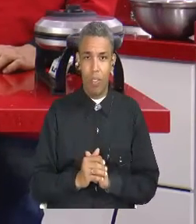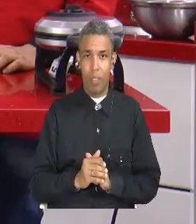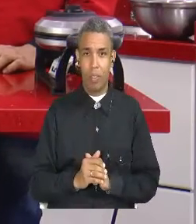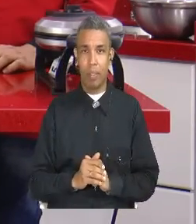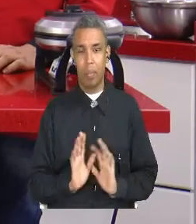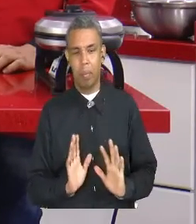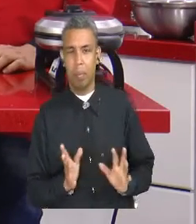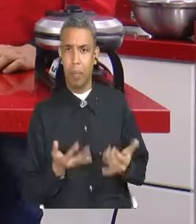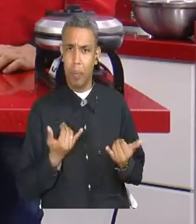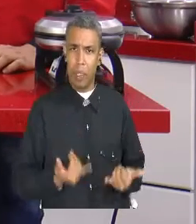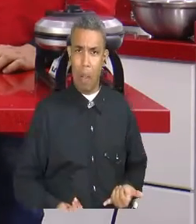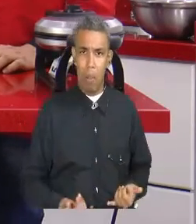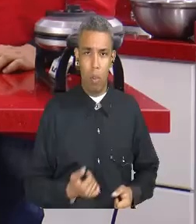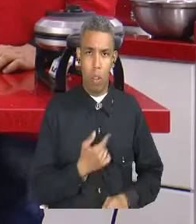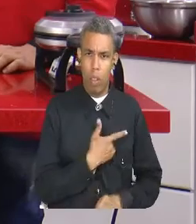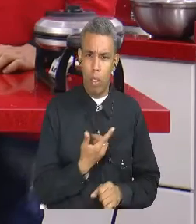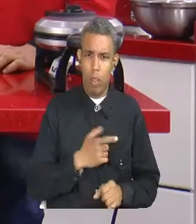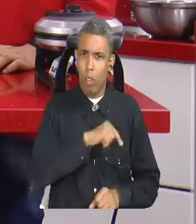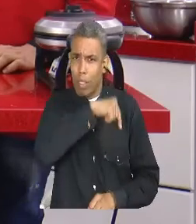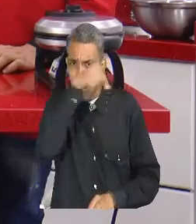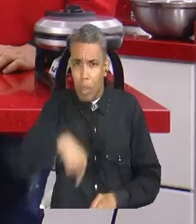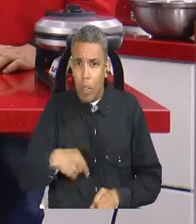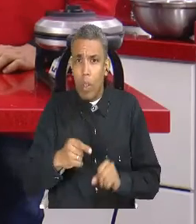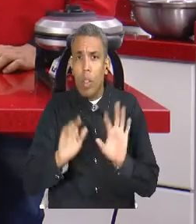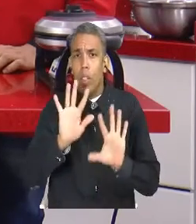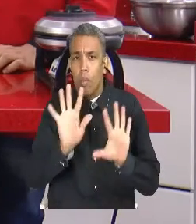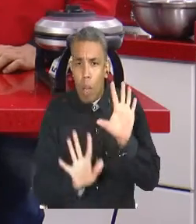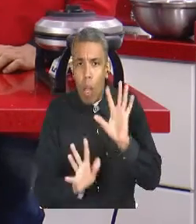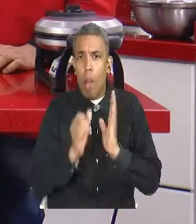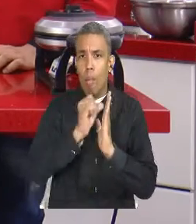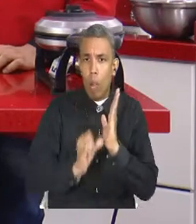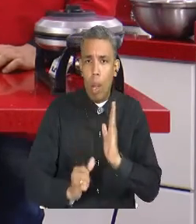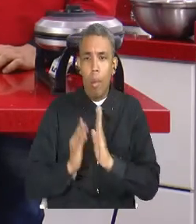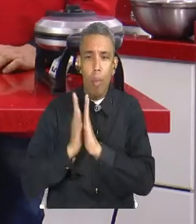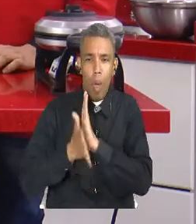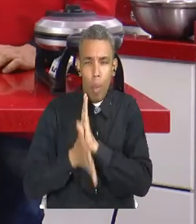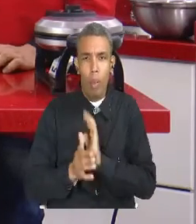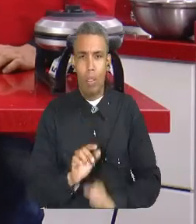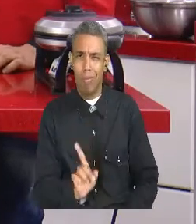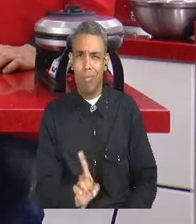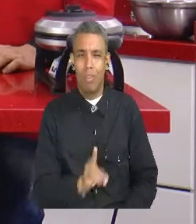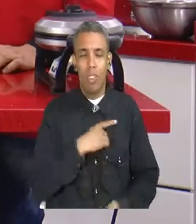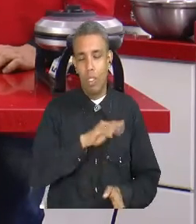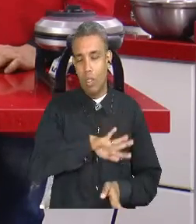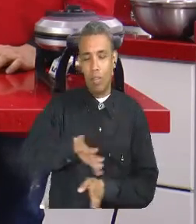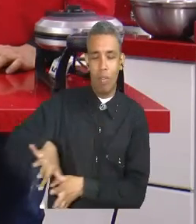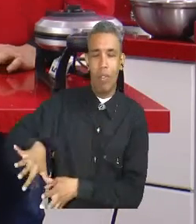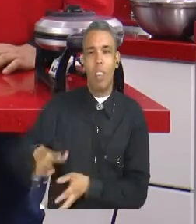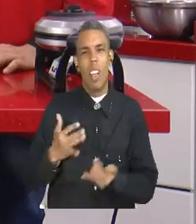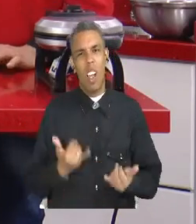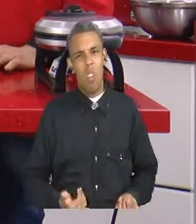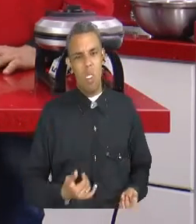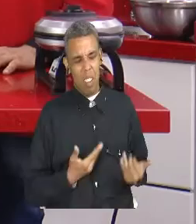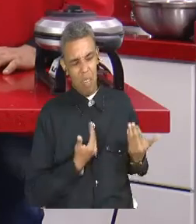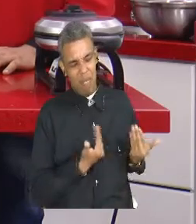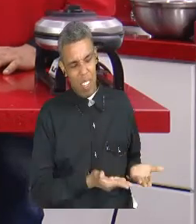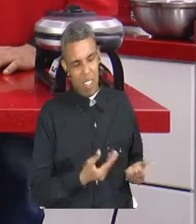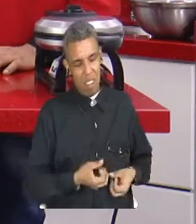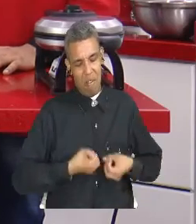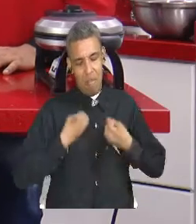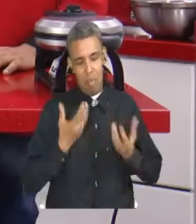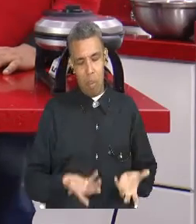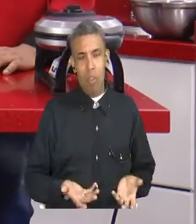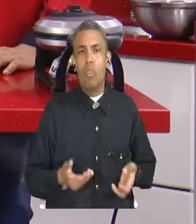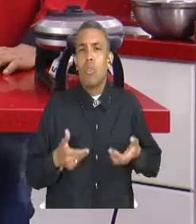decidimos invitarla al set de A Pedir de Boca para conocer un poco más de ella, esa parte humana, esa parte personal como mujer. ¿Qué hace